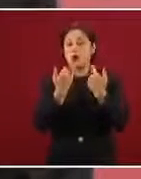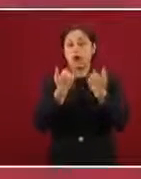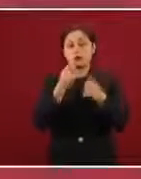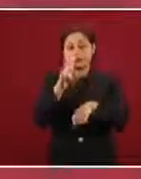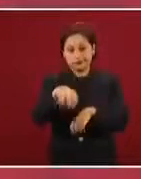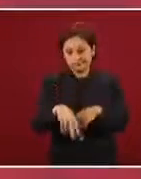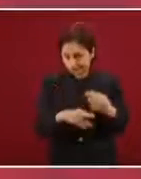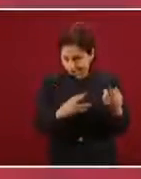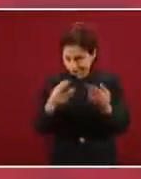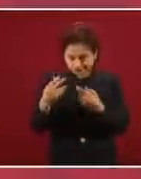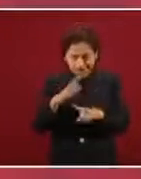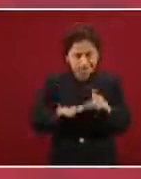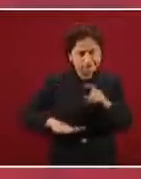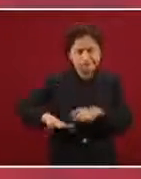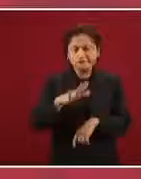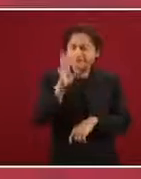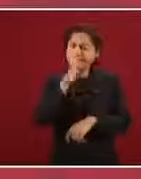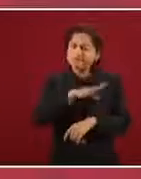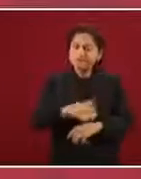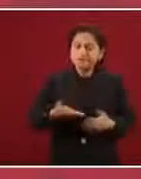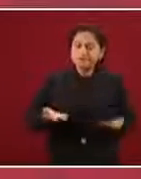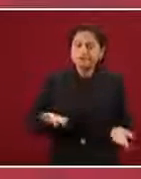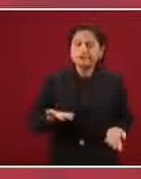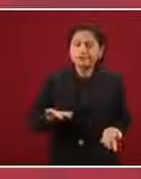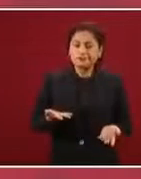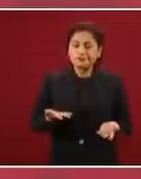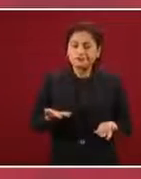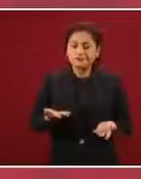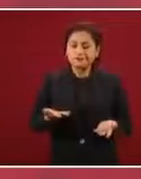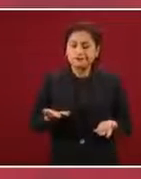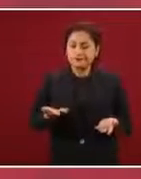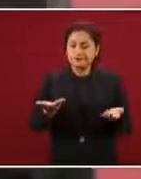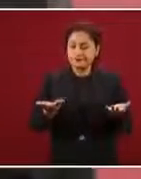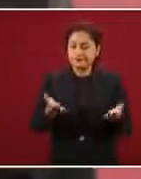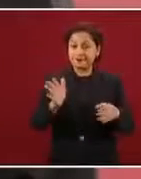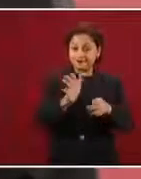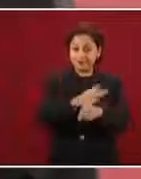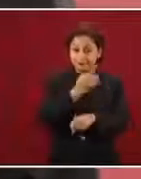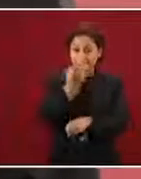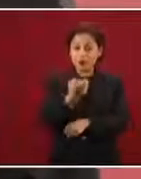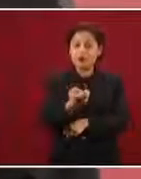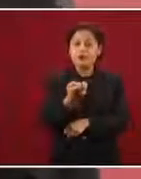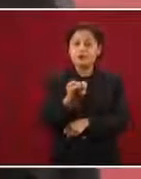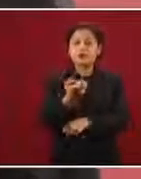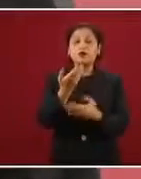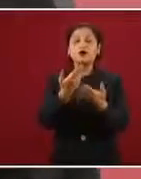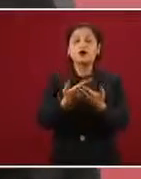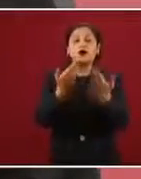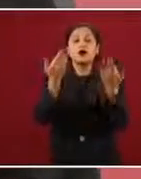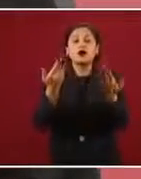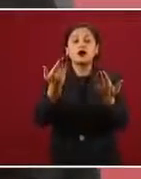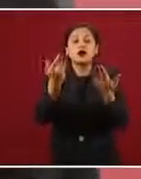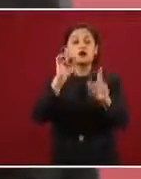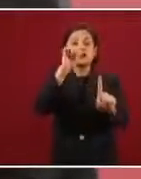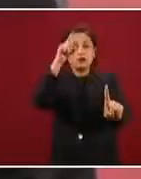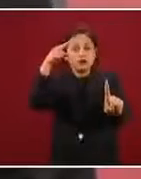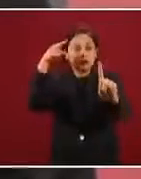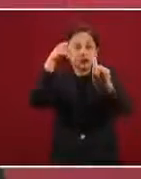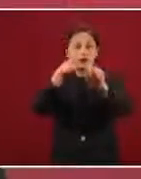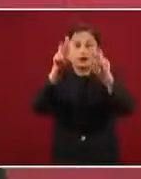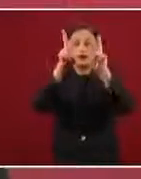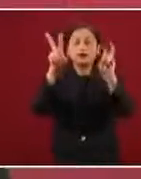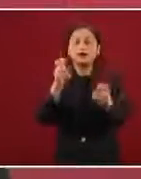totalmente. Entonces, todo lo que hagamos por la educación, por el